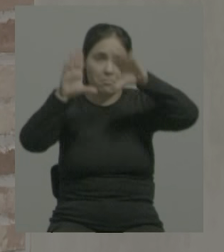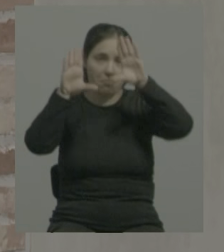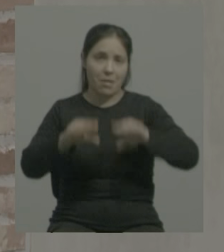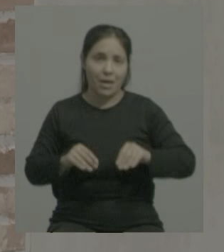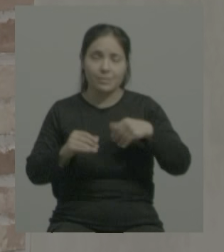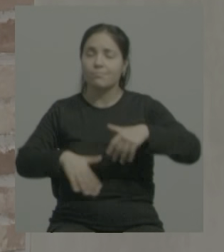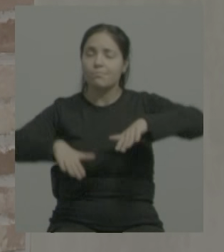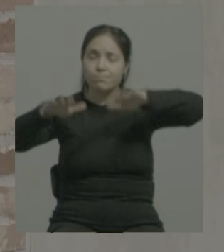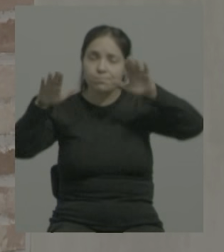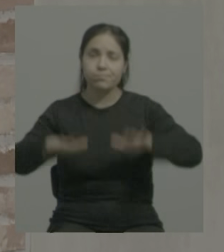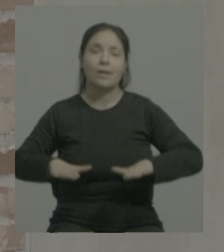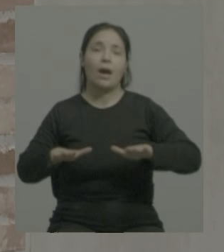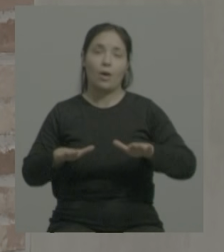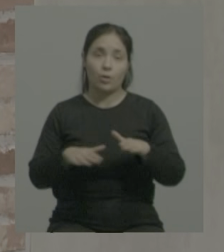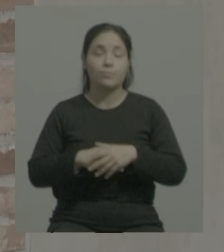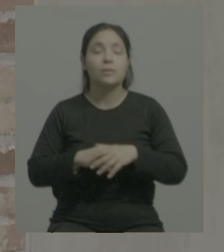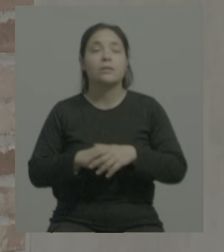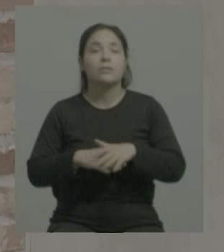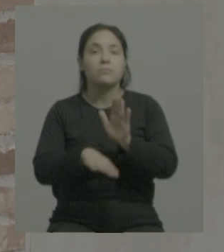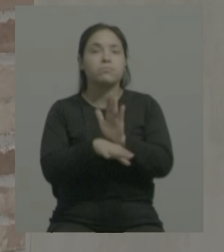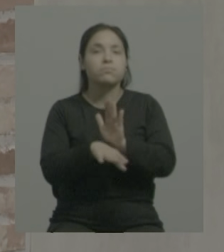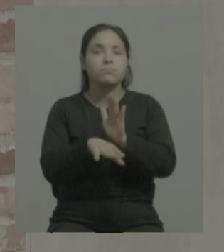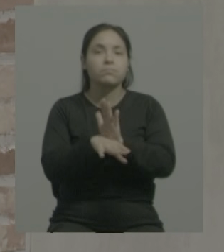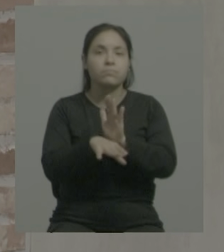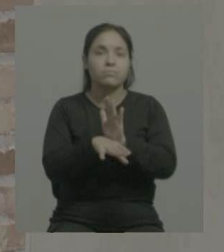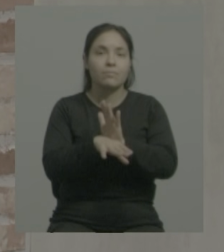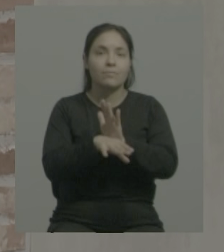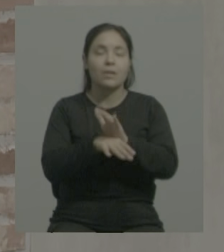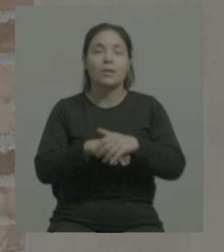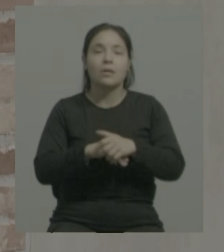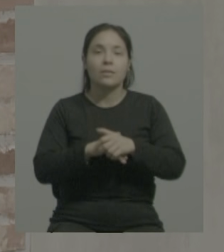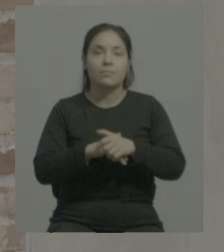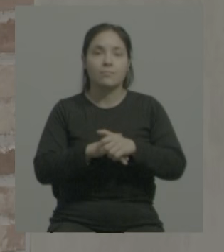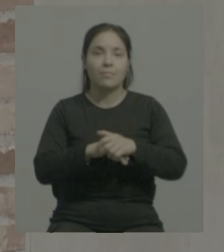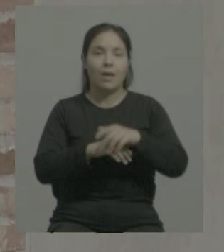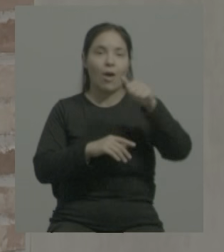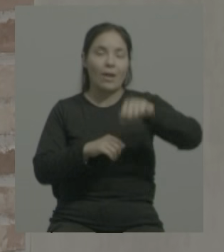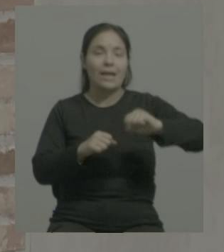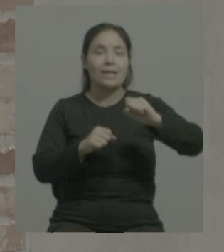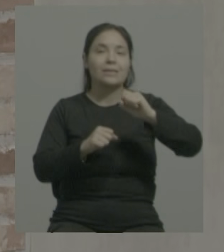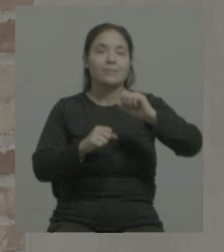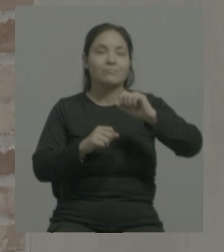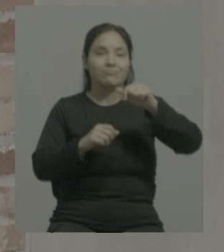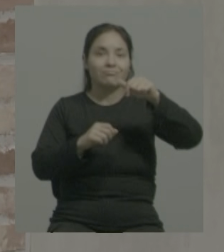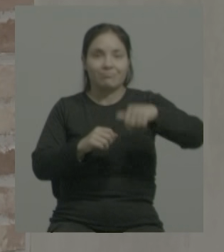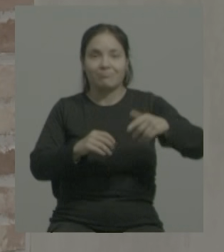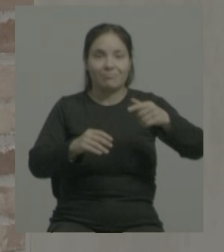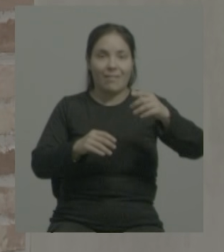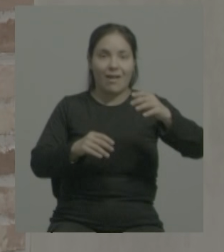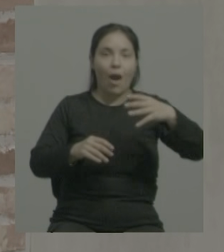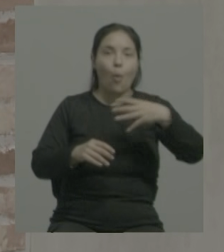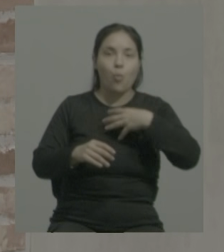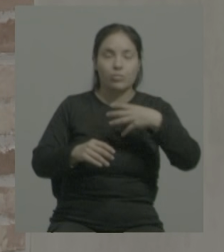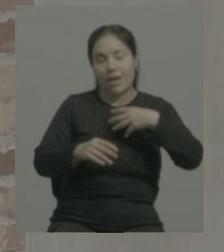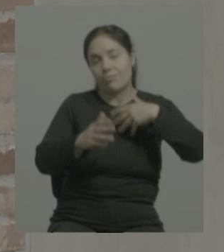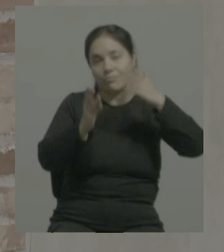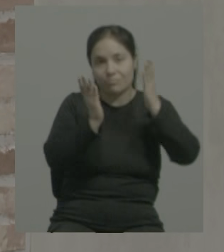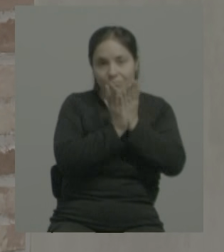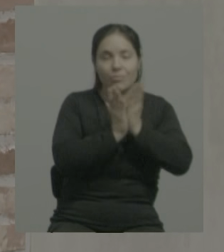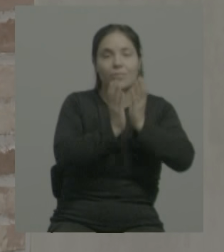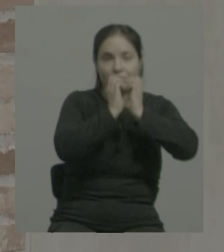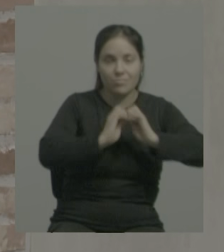realizar una medida de fuerza, no inicio de lo que sería la segunda etapa de este ciclo 2024, ciclo lectivo, pero además en reclamo